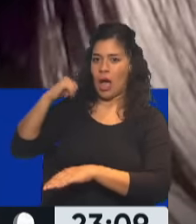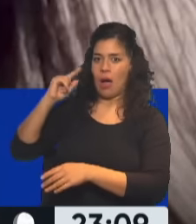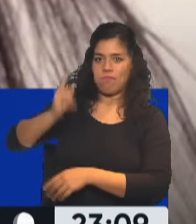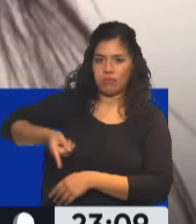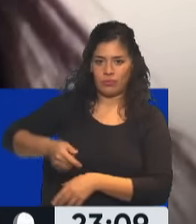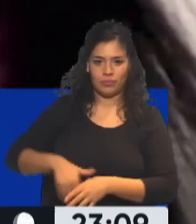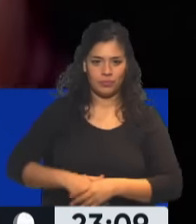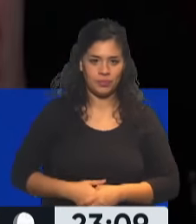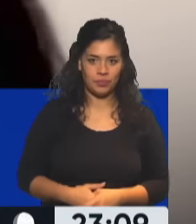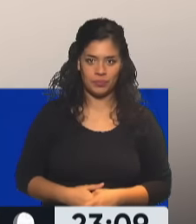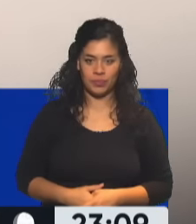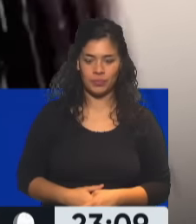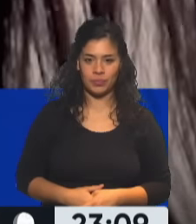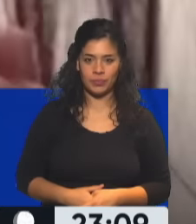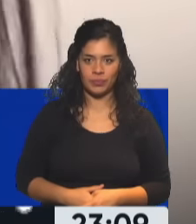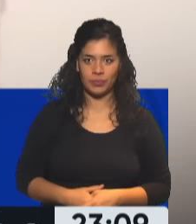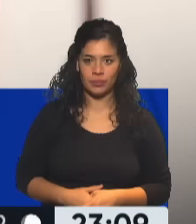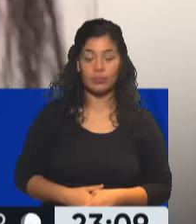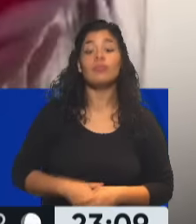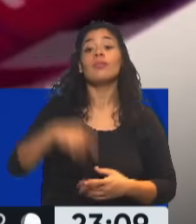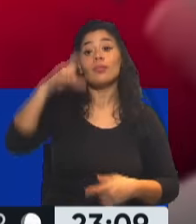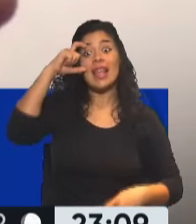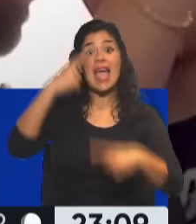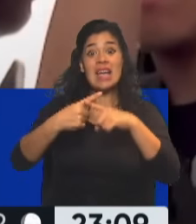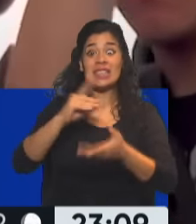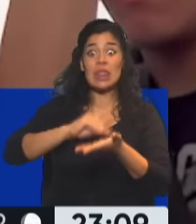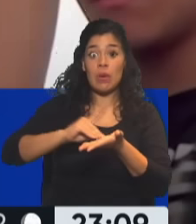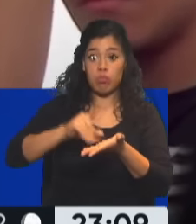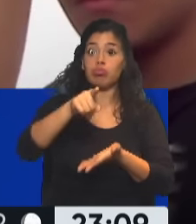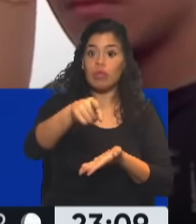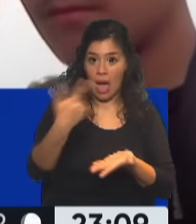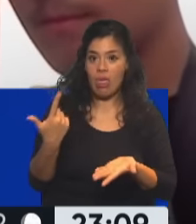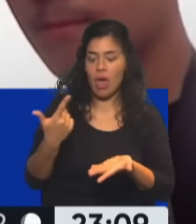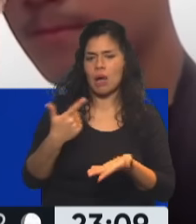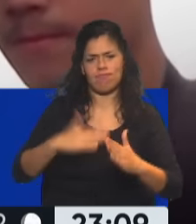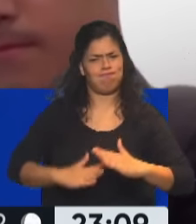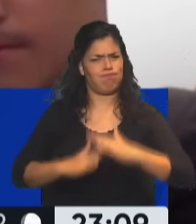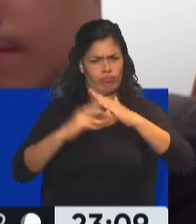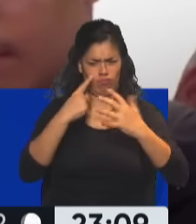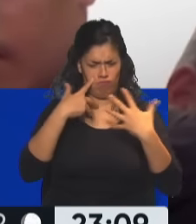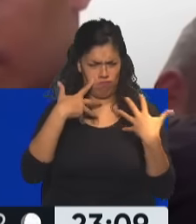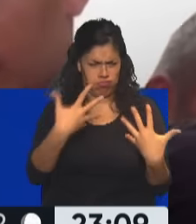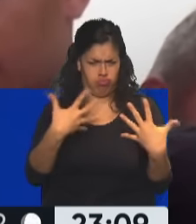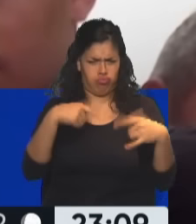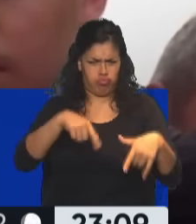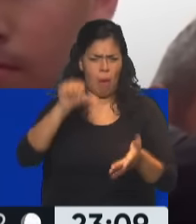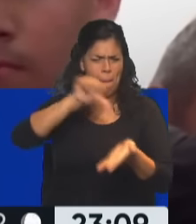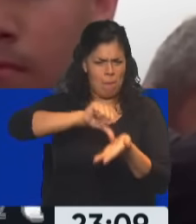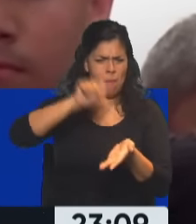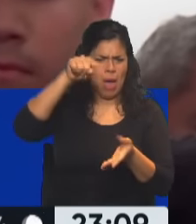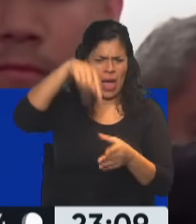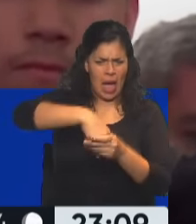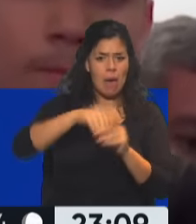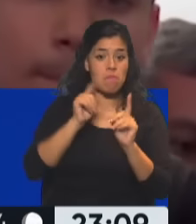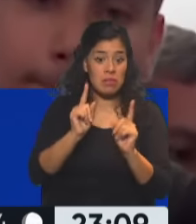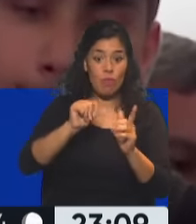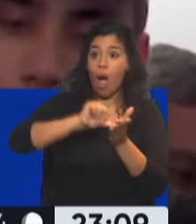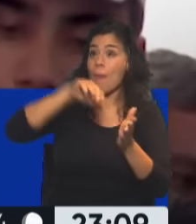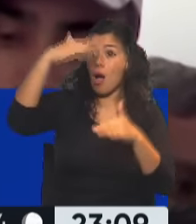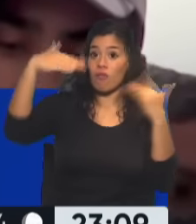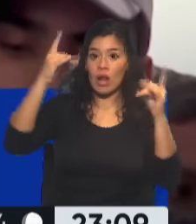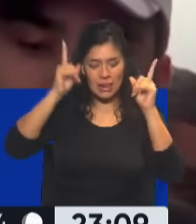controlado por Maduro. La exdiputada, la dirigente opositora más popular dentro y fuera de Venezuela, se puso al frente de la campaña de